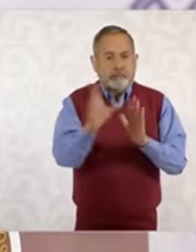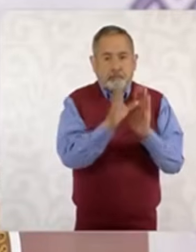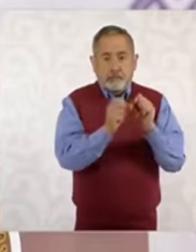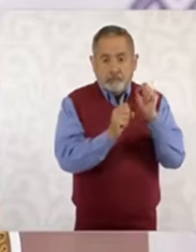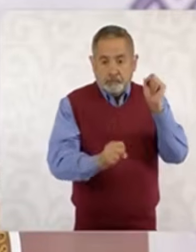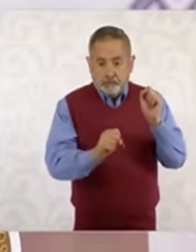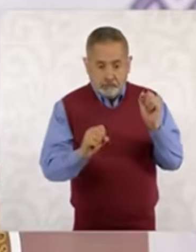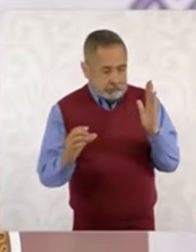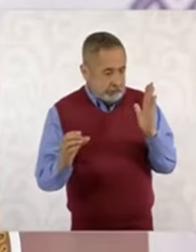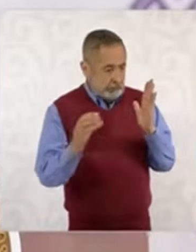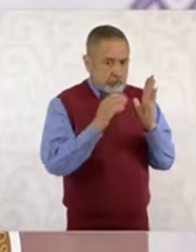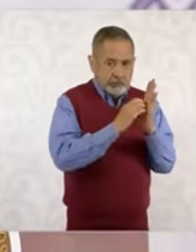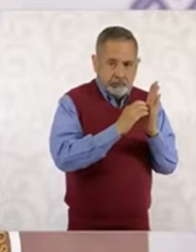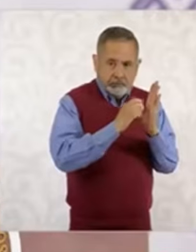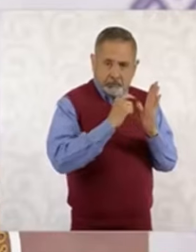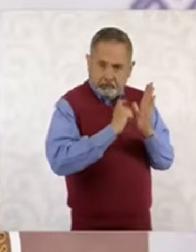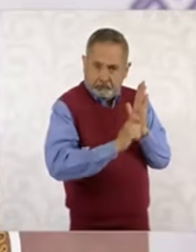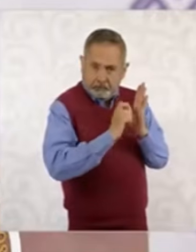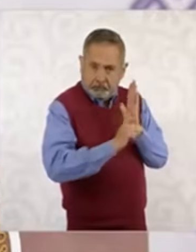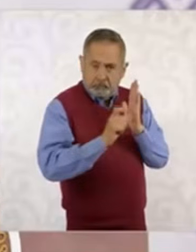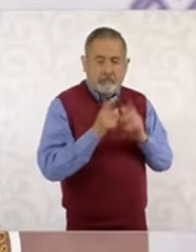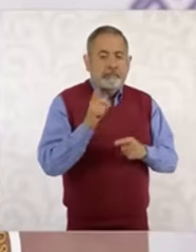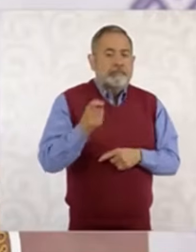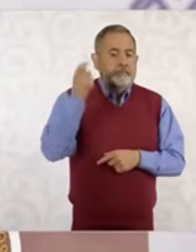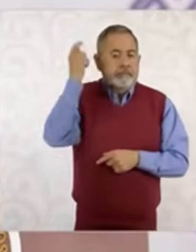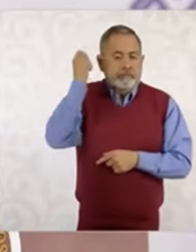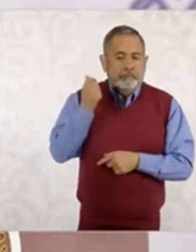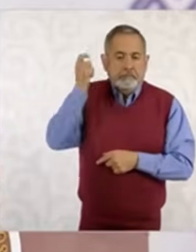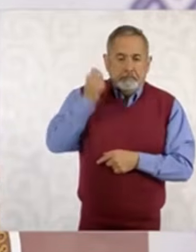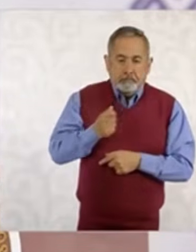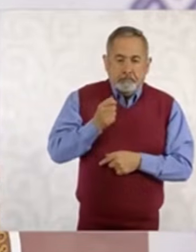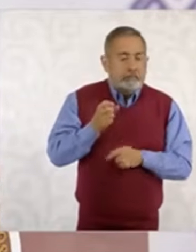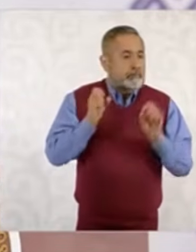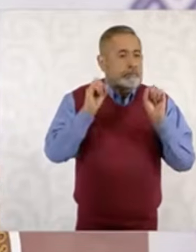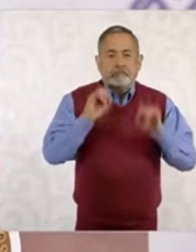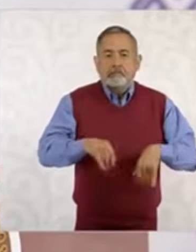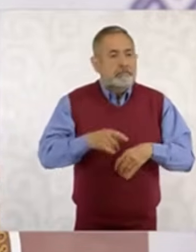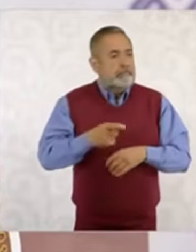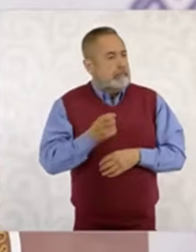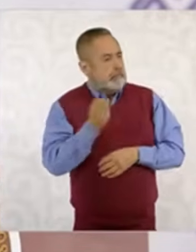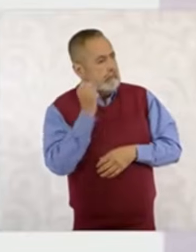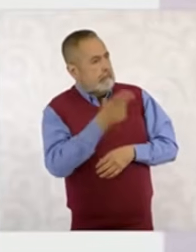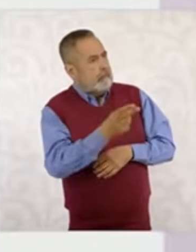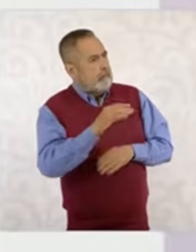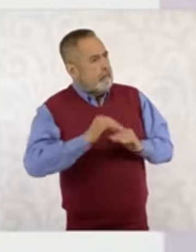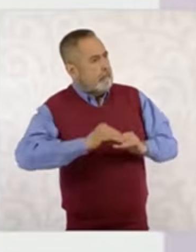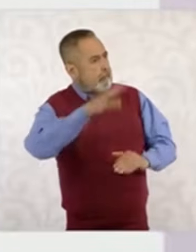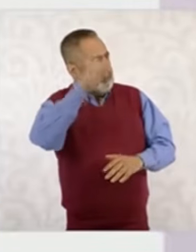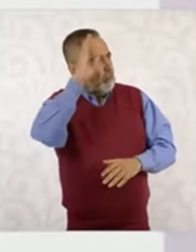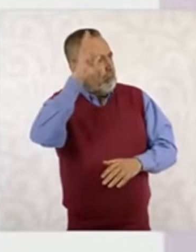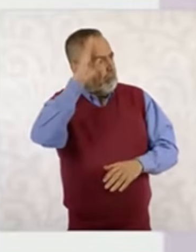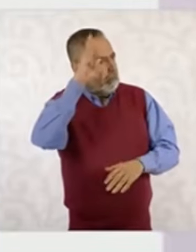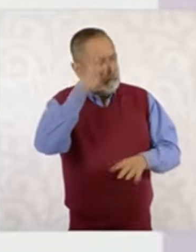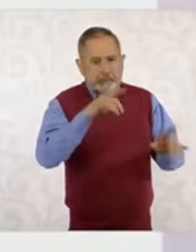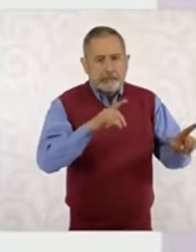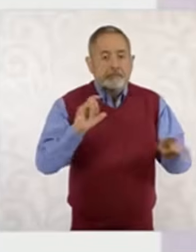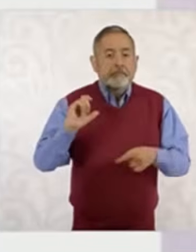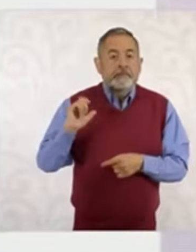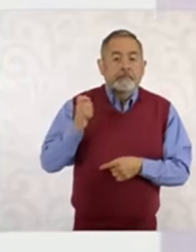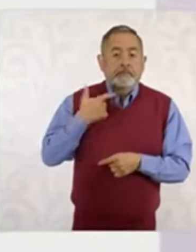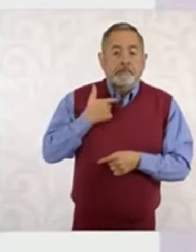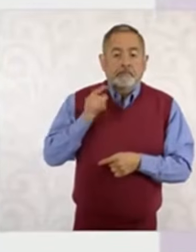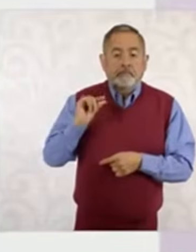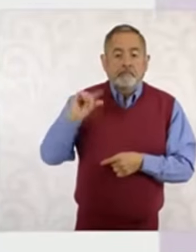que tiene que ver con pensiones sin privilegios, es decir, exfuncionarios de